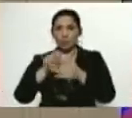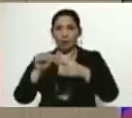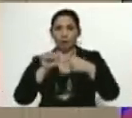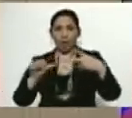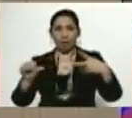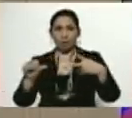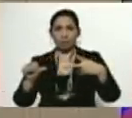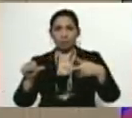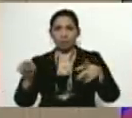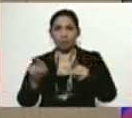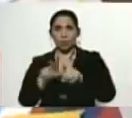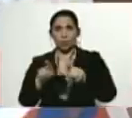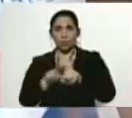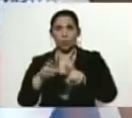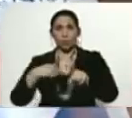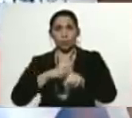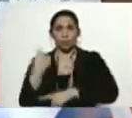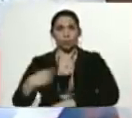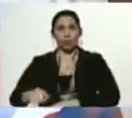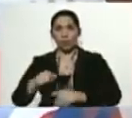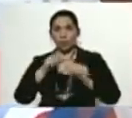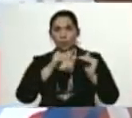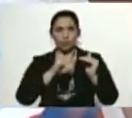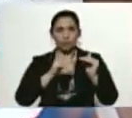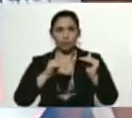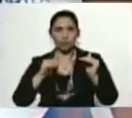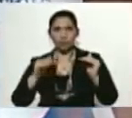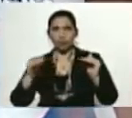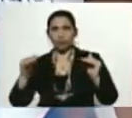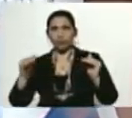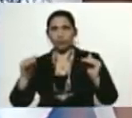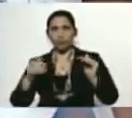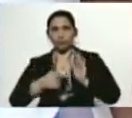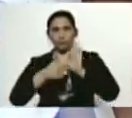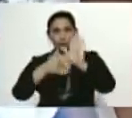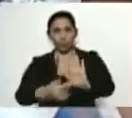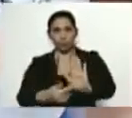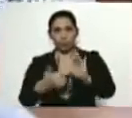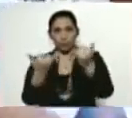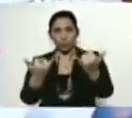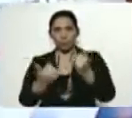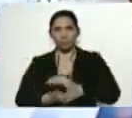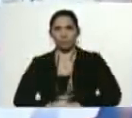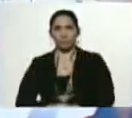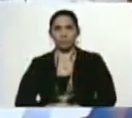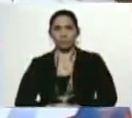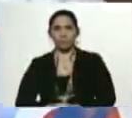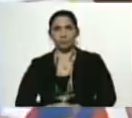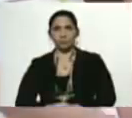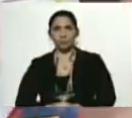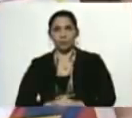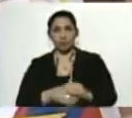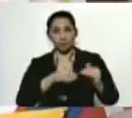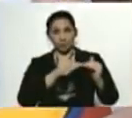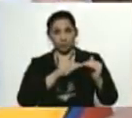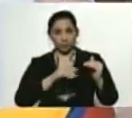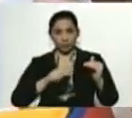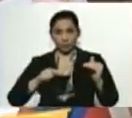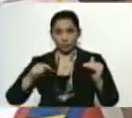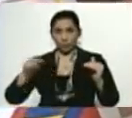comunes, pues tenemos esta curva que quiero mostrarles aquí. Esta es la curva de los comunitarios, esta es la